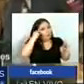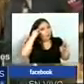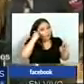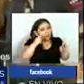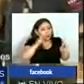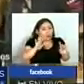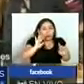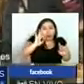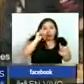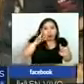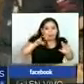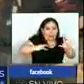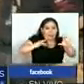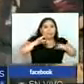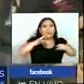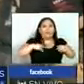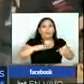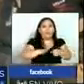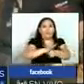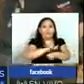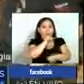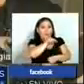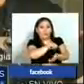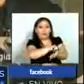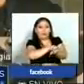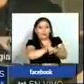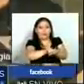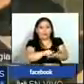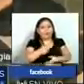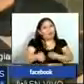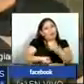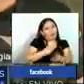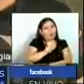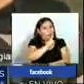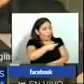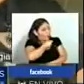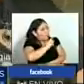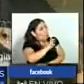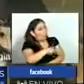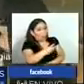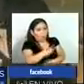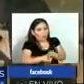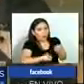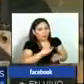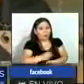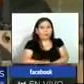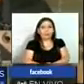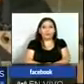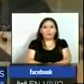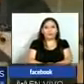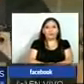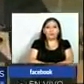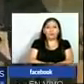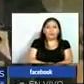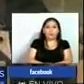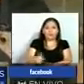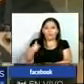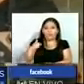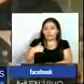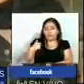De infectados Por coronavirus En la ciudad de Nueva York Me cuentas Cómo fue que te contagiste Sí Cuando el coronavirus Fue